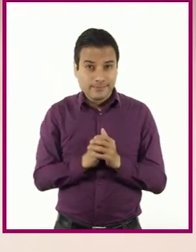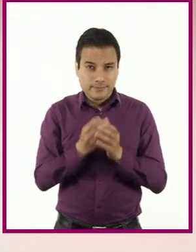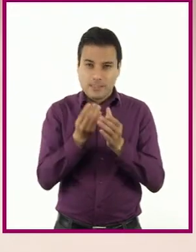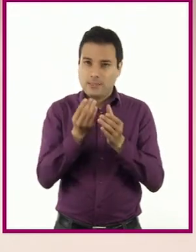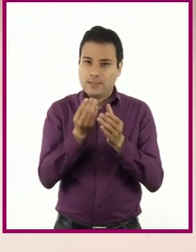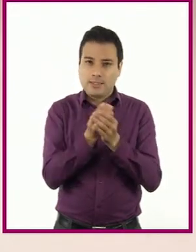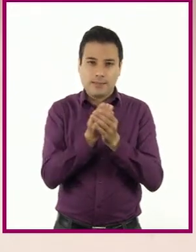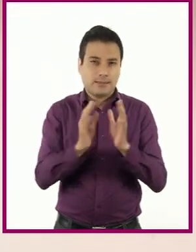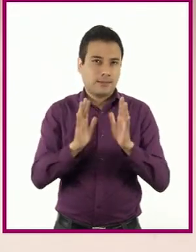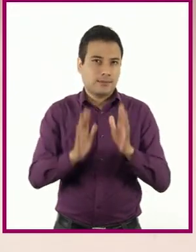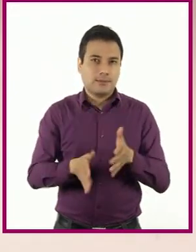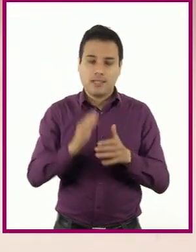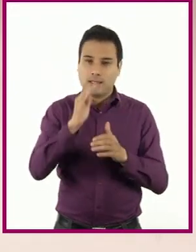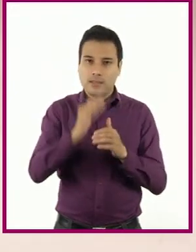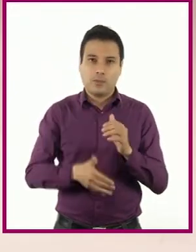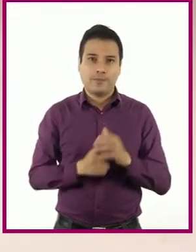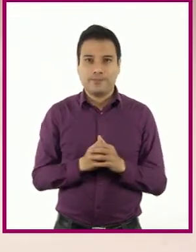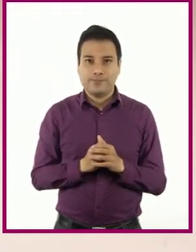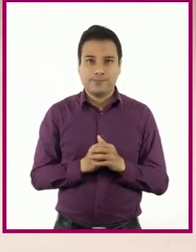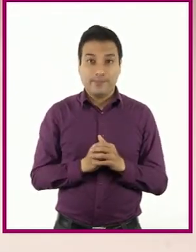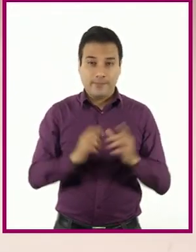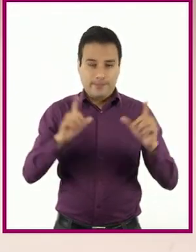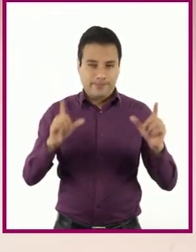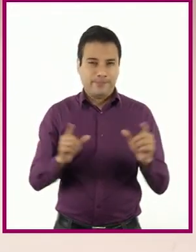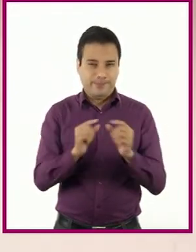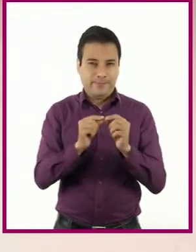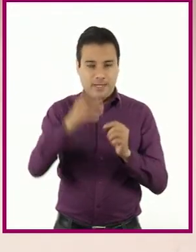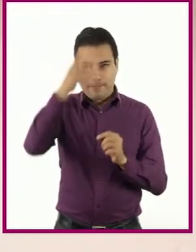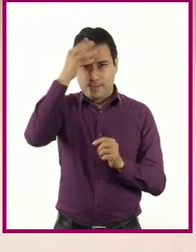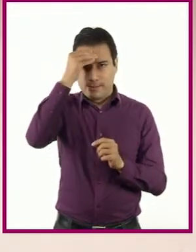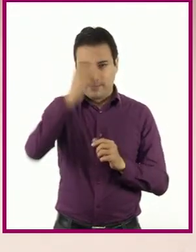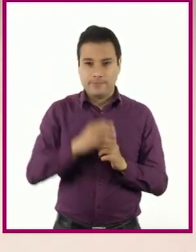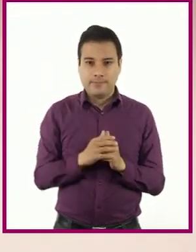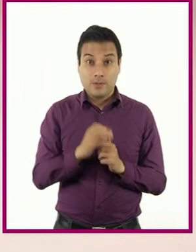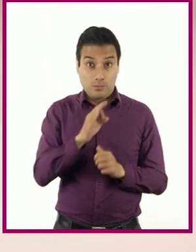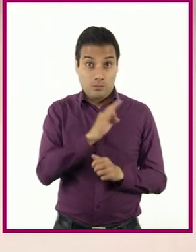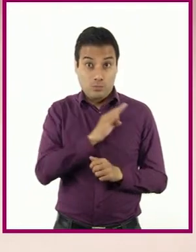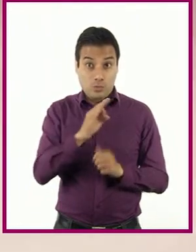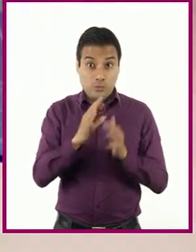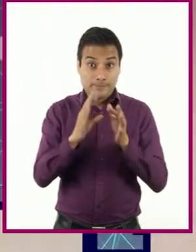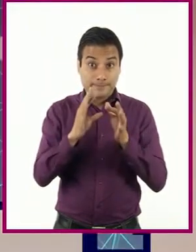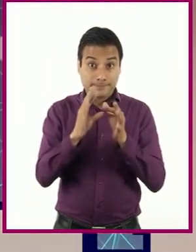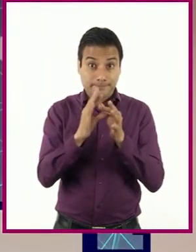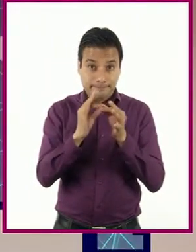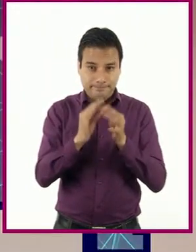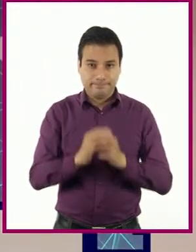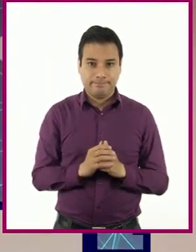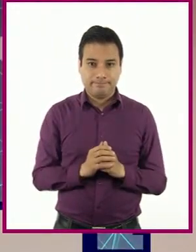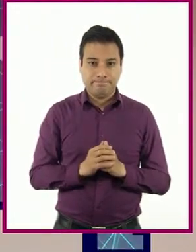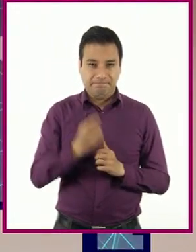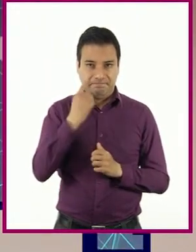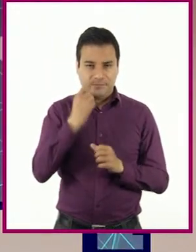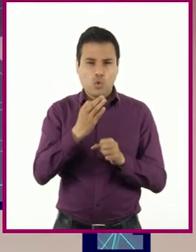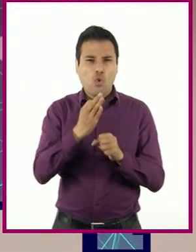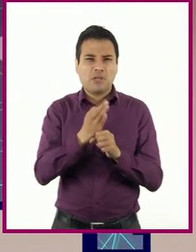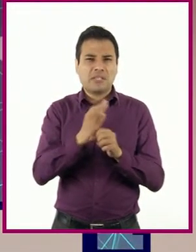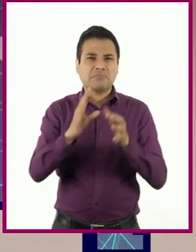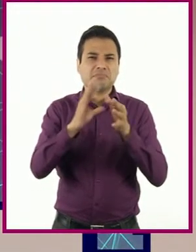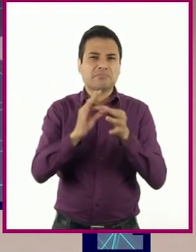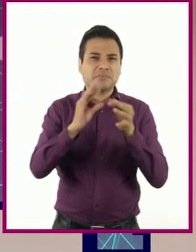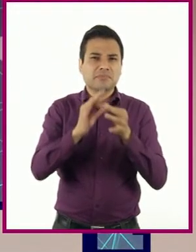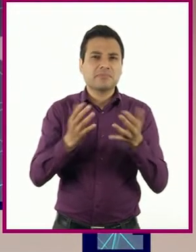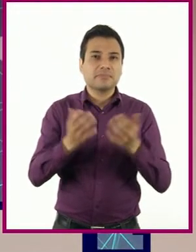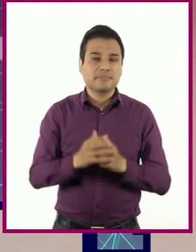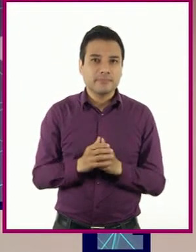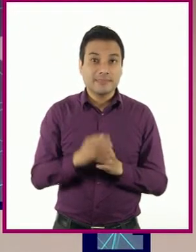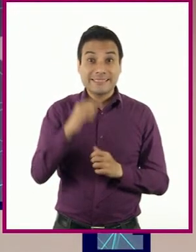terminado. Vamos a hacer un resumen, ¿te parece? Claro, ¿puedo? Sí, adelante. Reflexionamos acerca de la